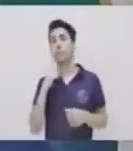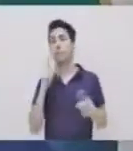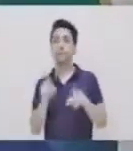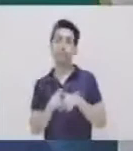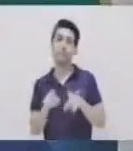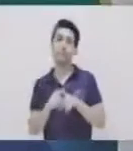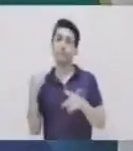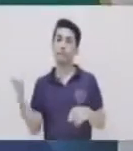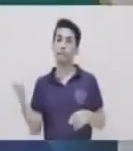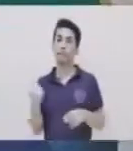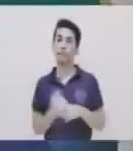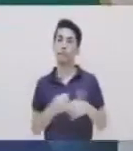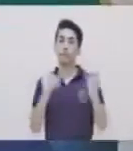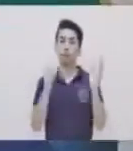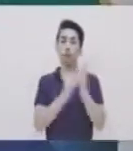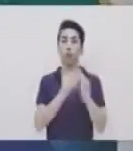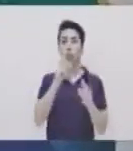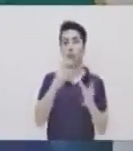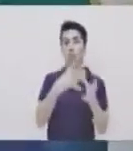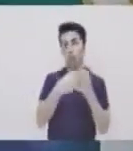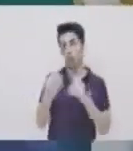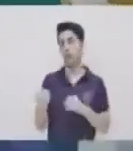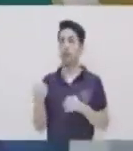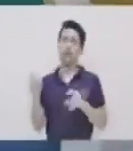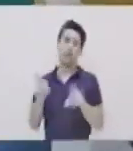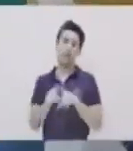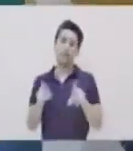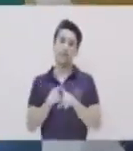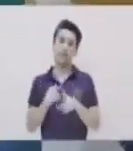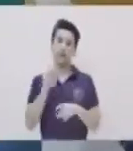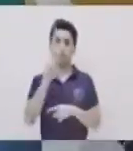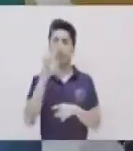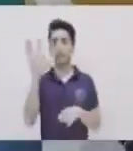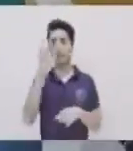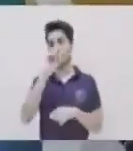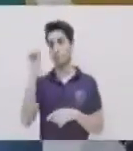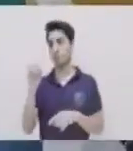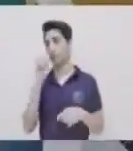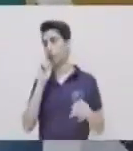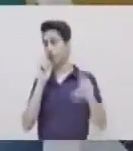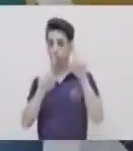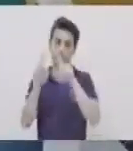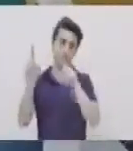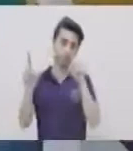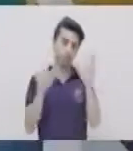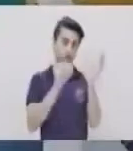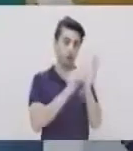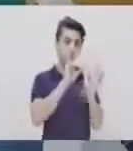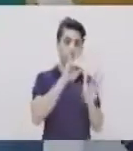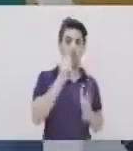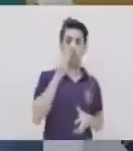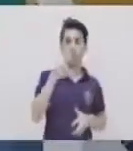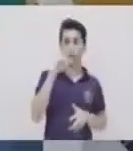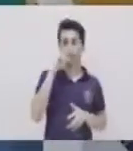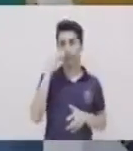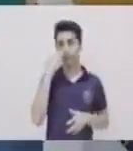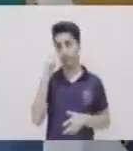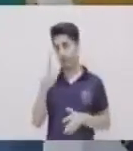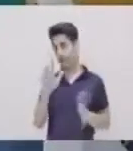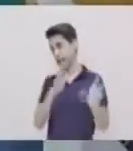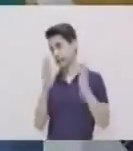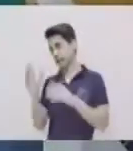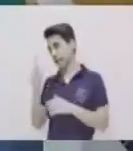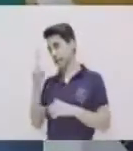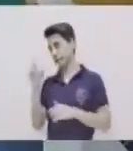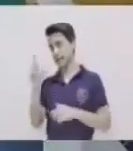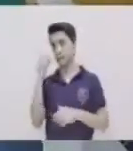va a ser lo mismo que el cuartil 1, que también representa el 25%. Entonces, dentro de las medidas de cada cuartil, dentro de algunos